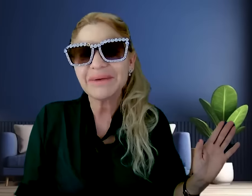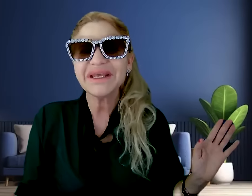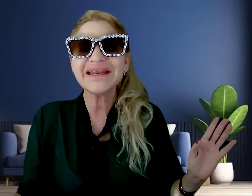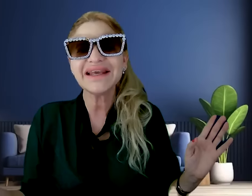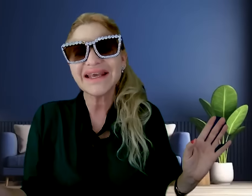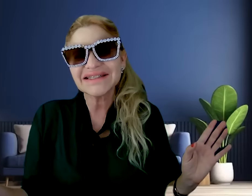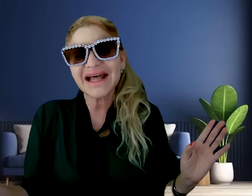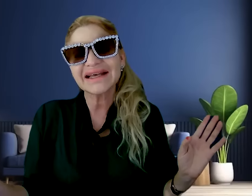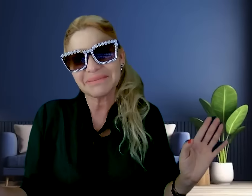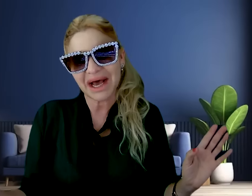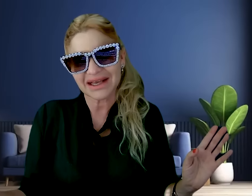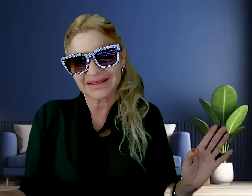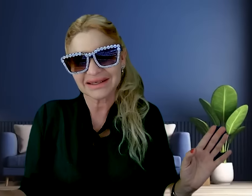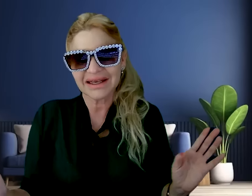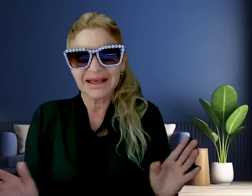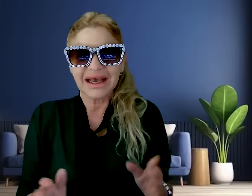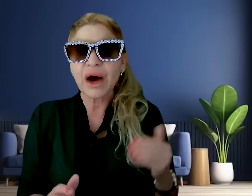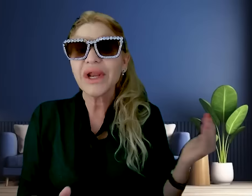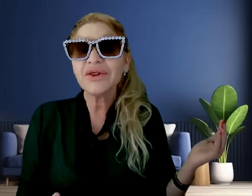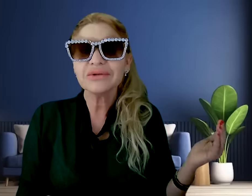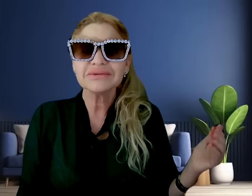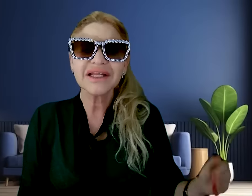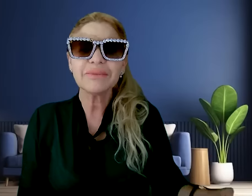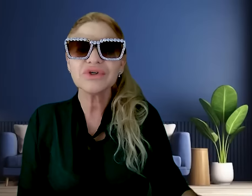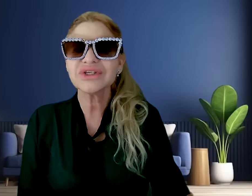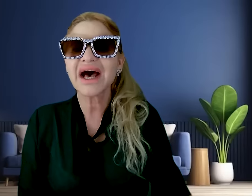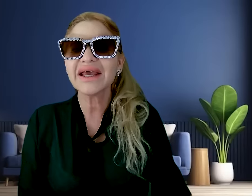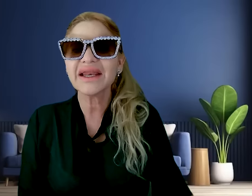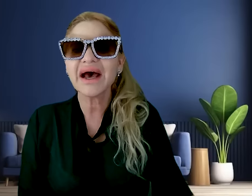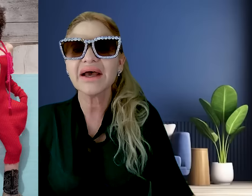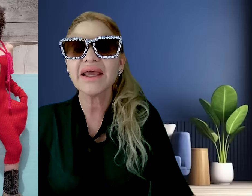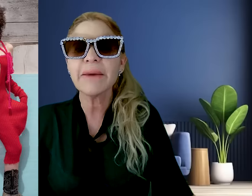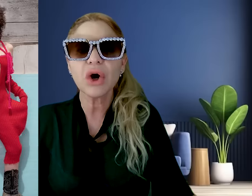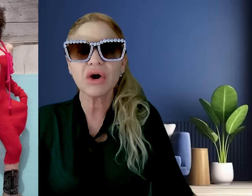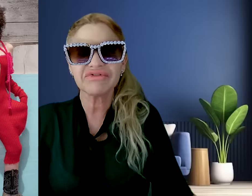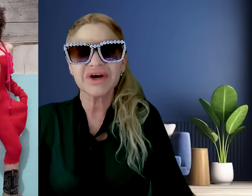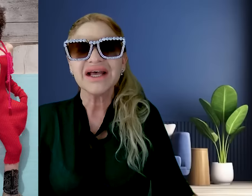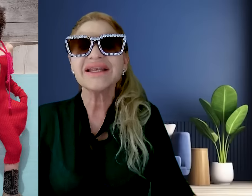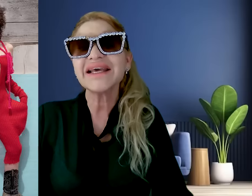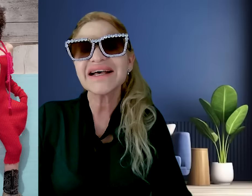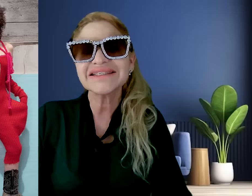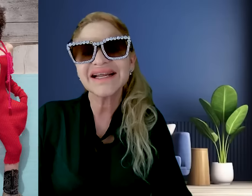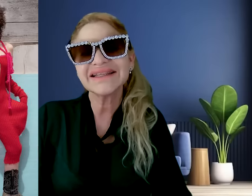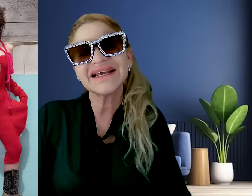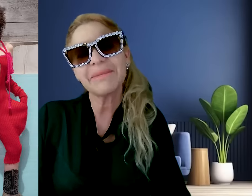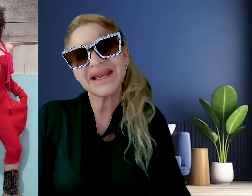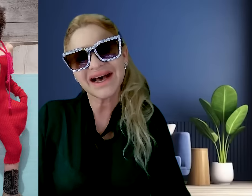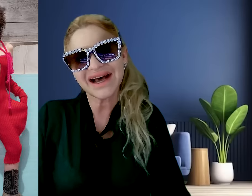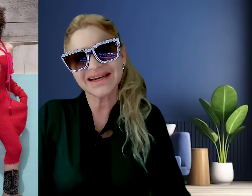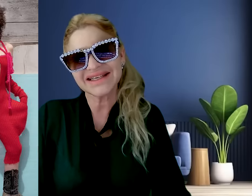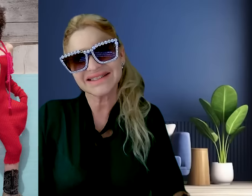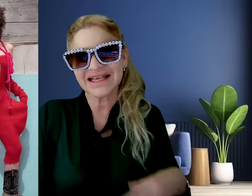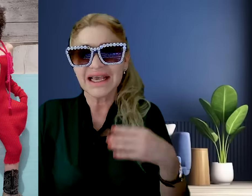favor, que miren esta imagen. A un lado tenemos a Ella Emhoff, la hijastra de